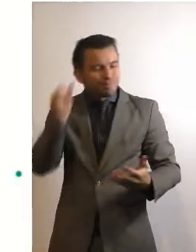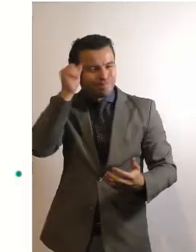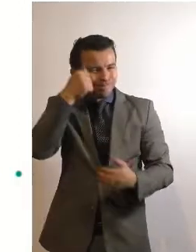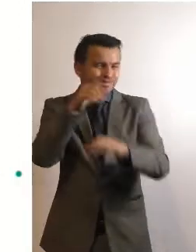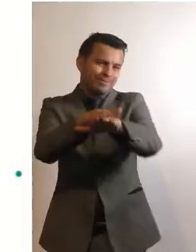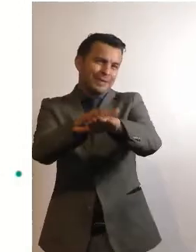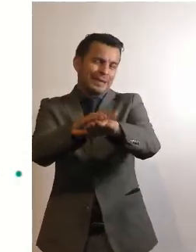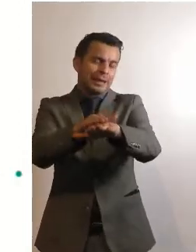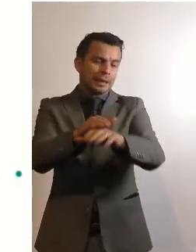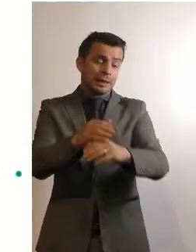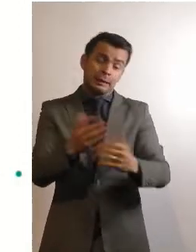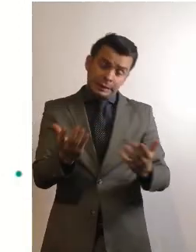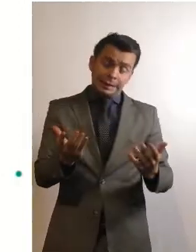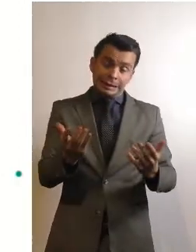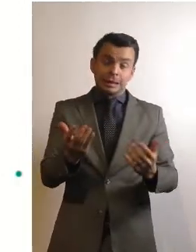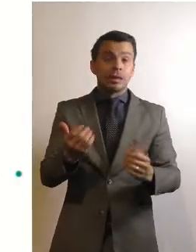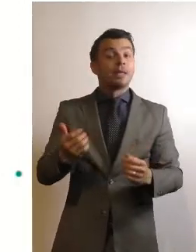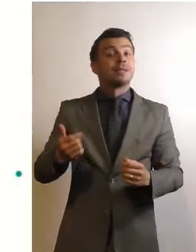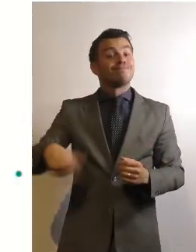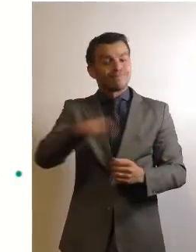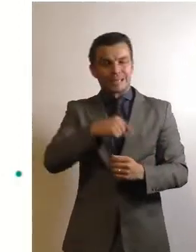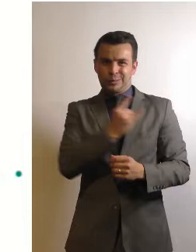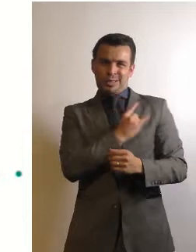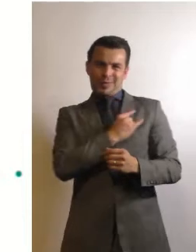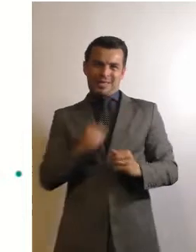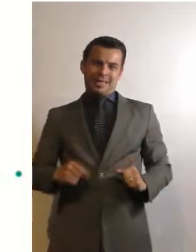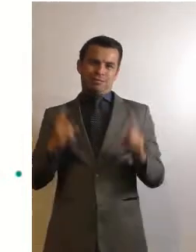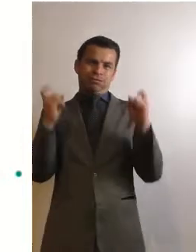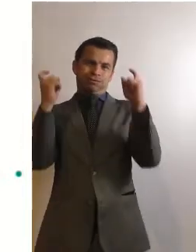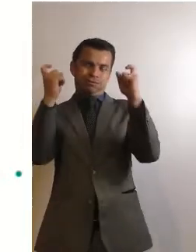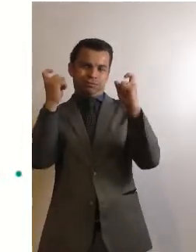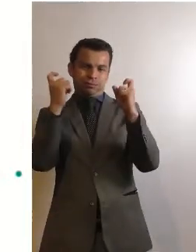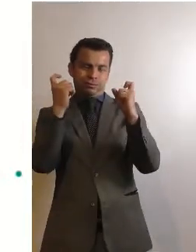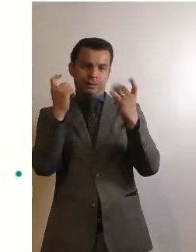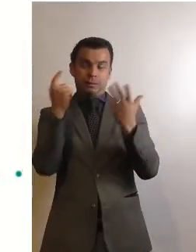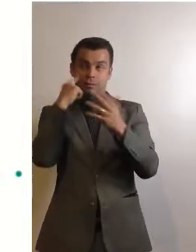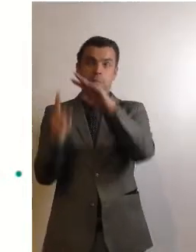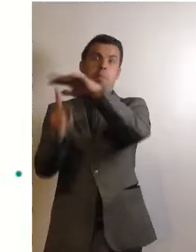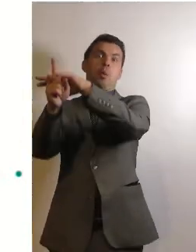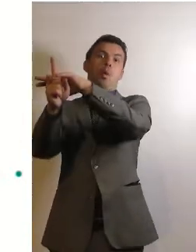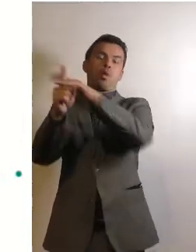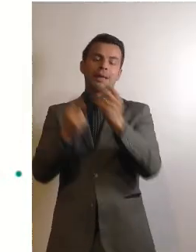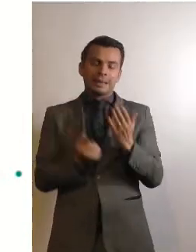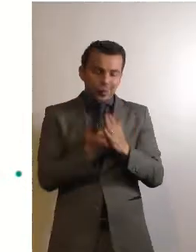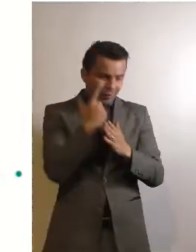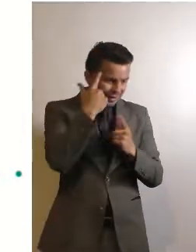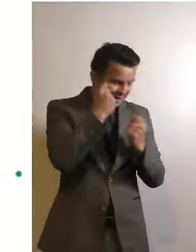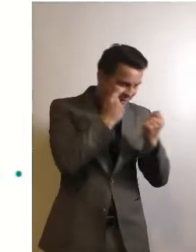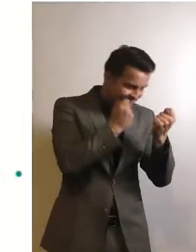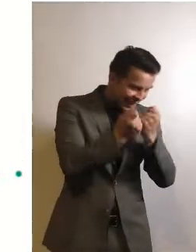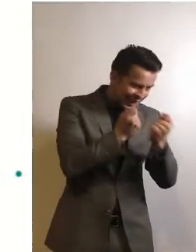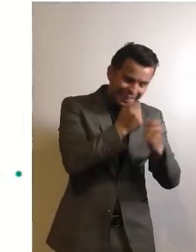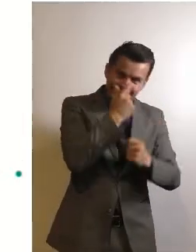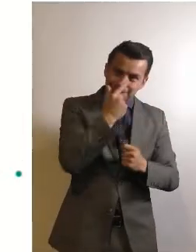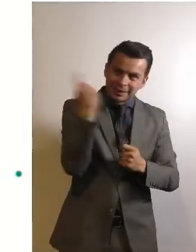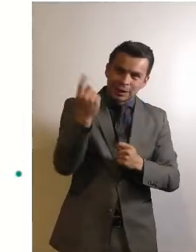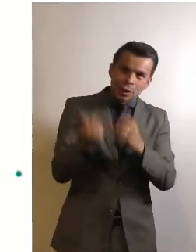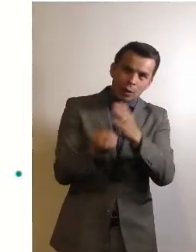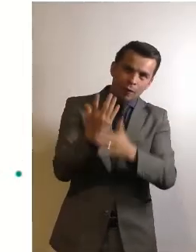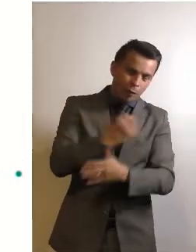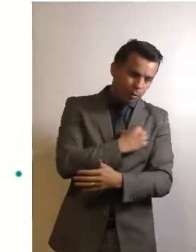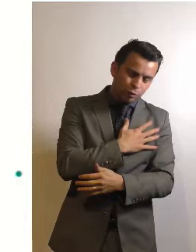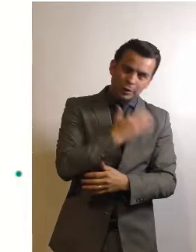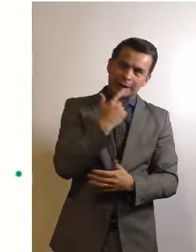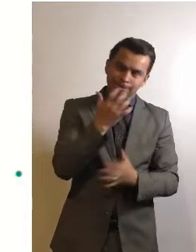que establecer una serie de estrategias en razón a las oportunidades que se